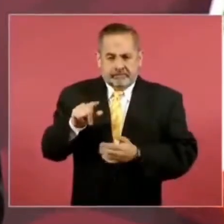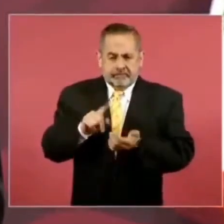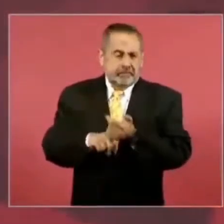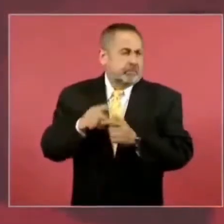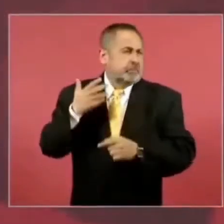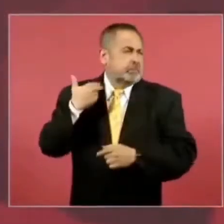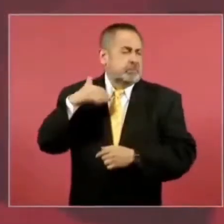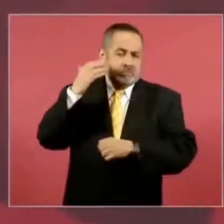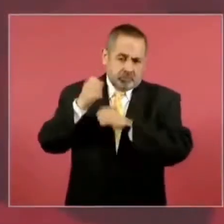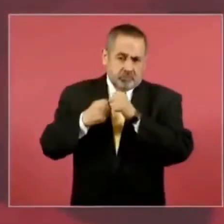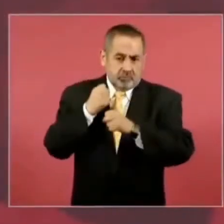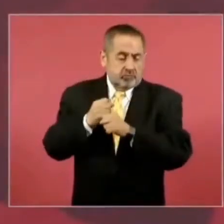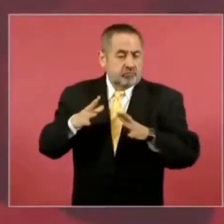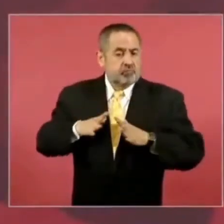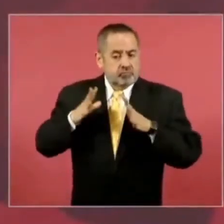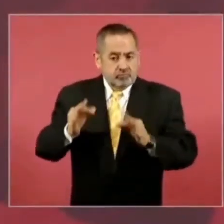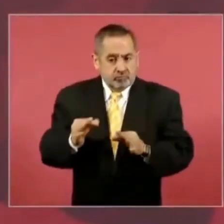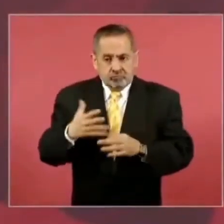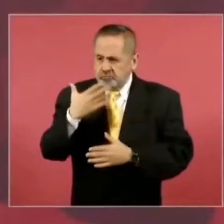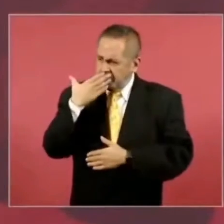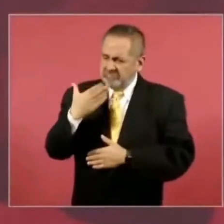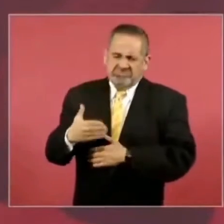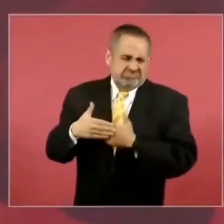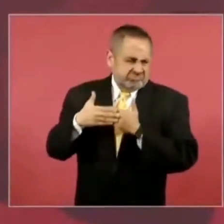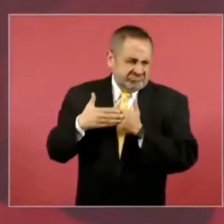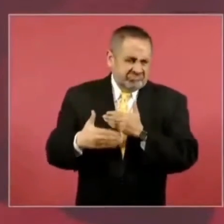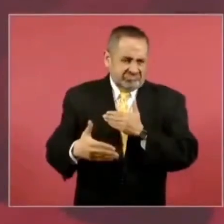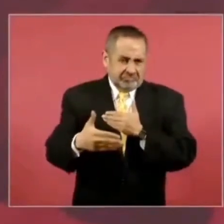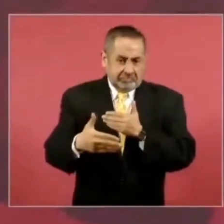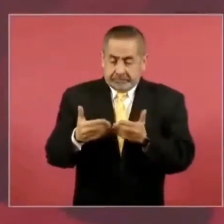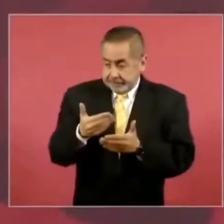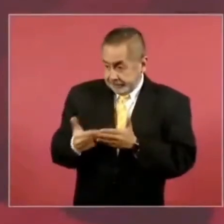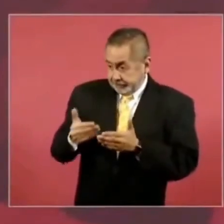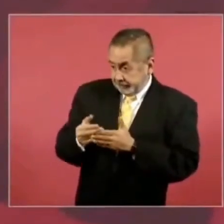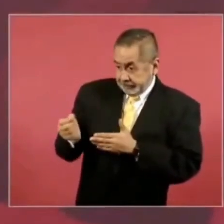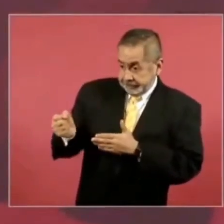hace mucho tiempo. Pero